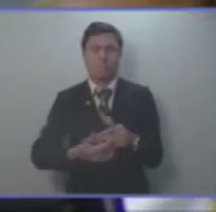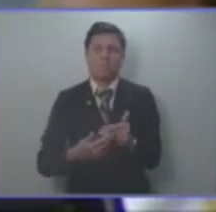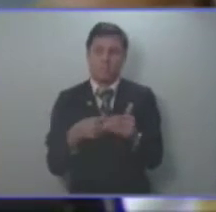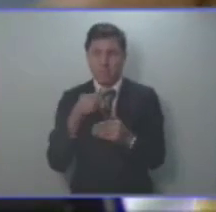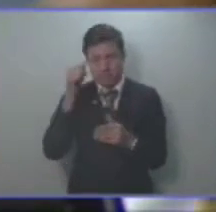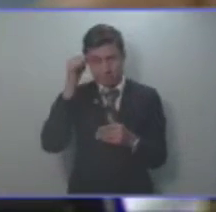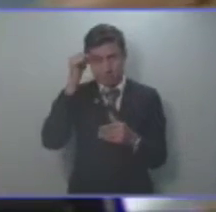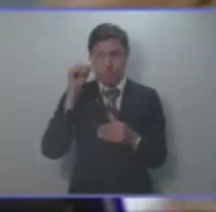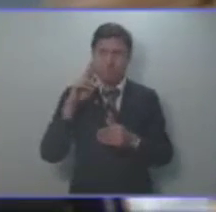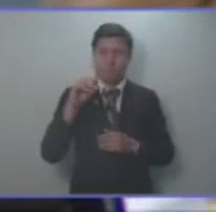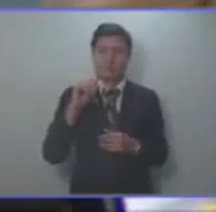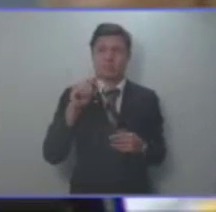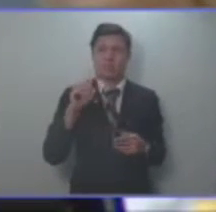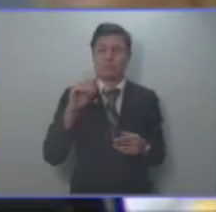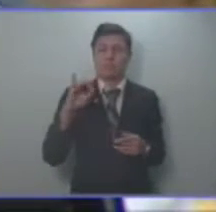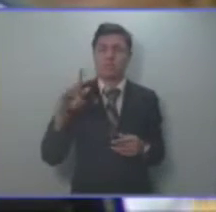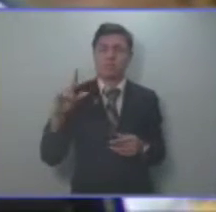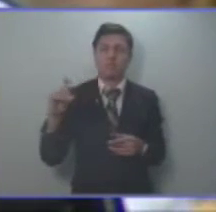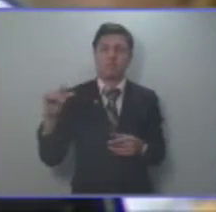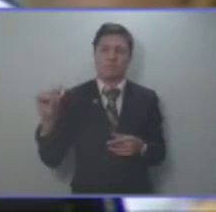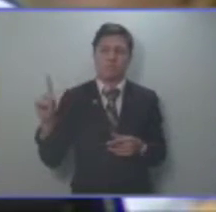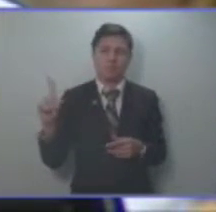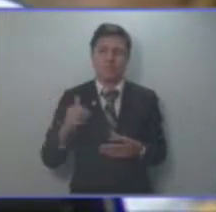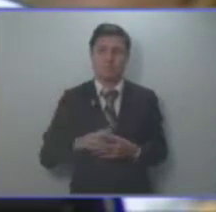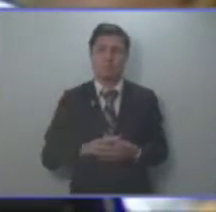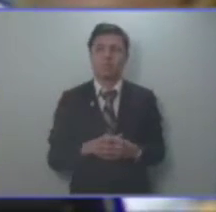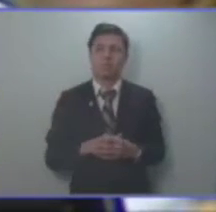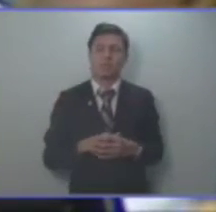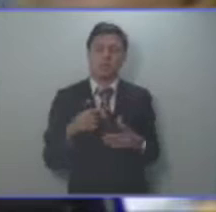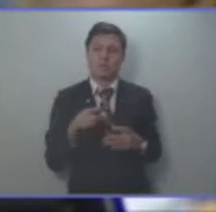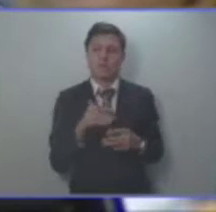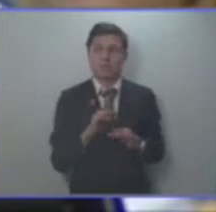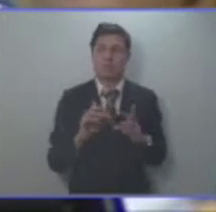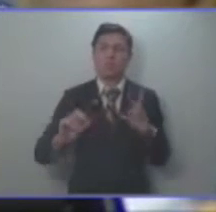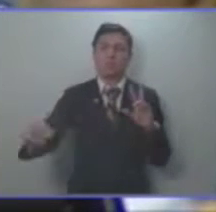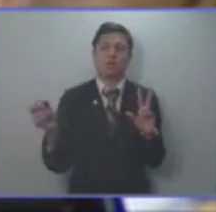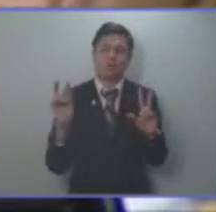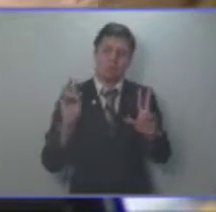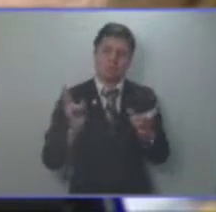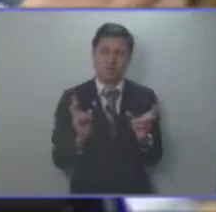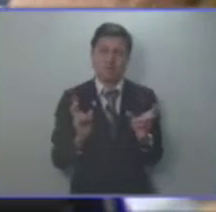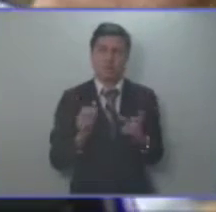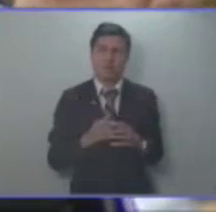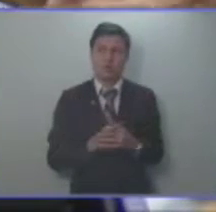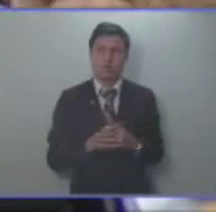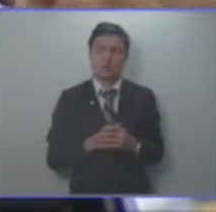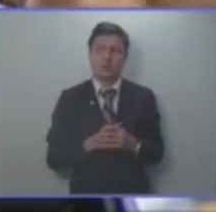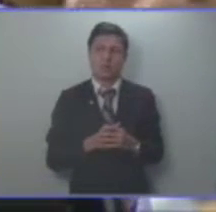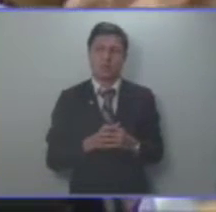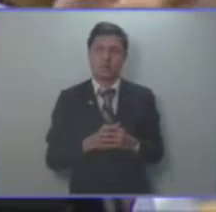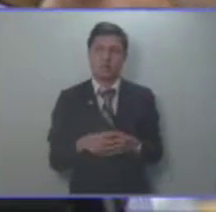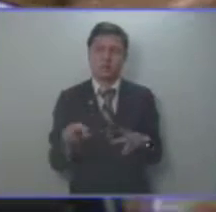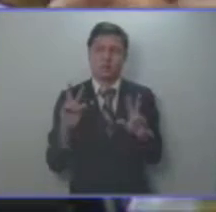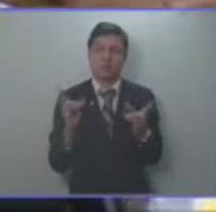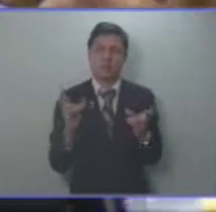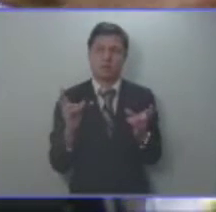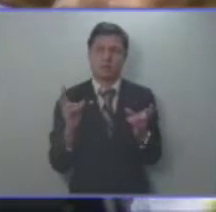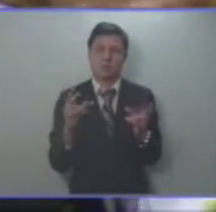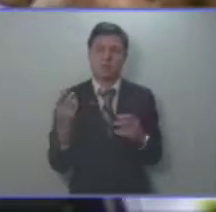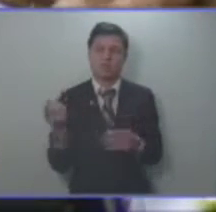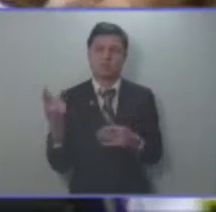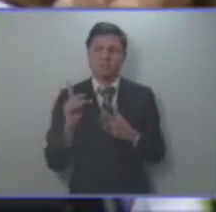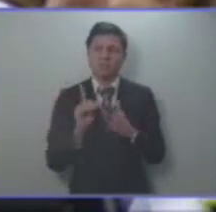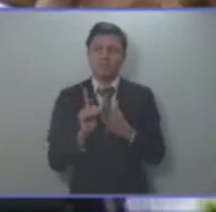análisis de razonabilidad entonces aquí el tema es es lo que